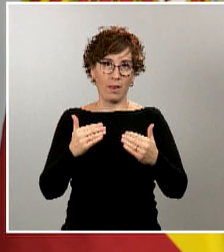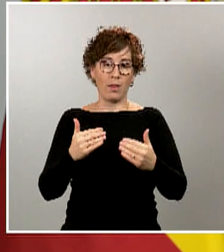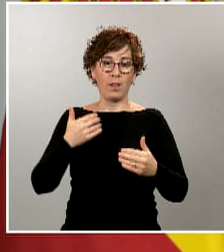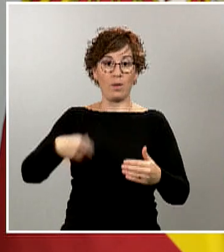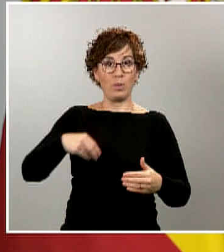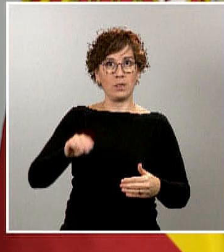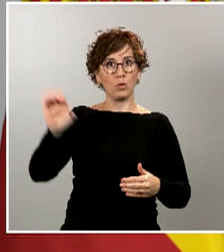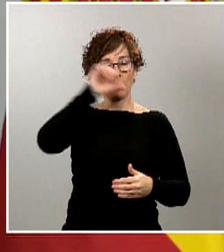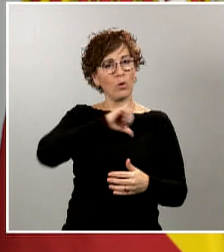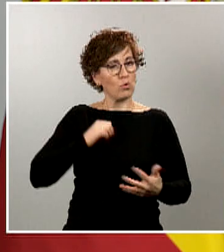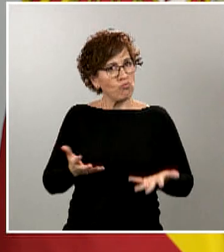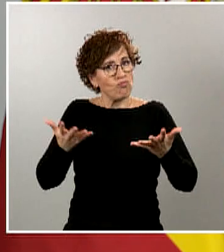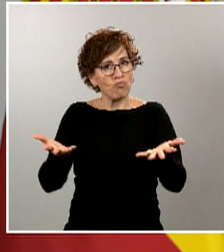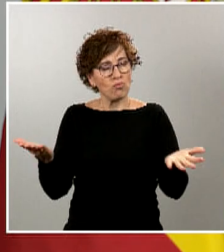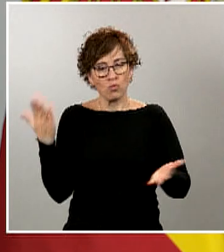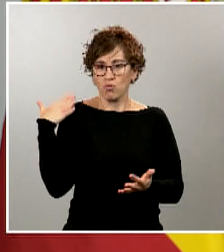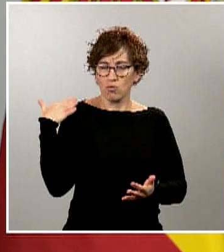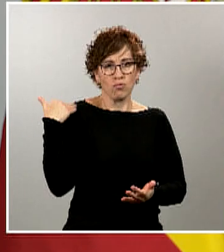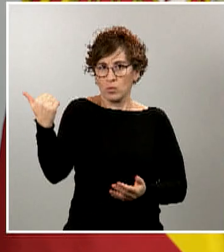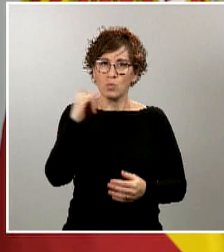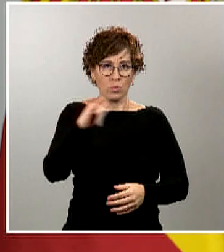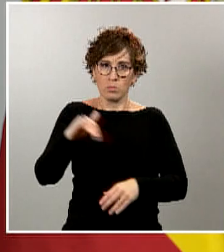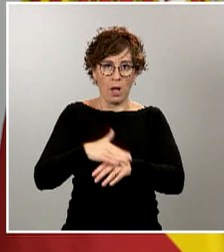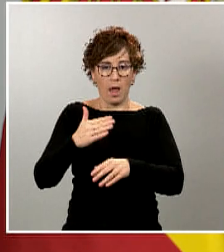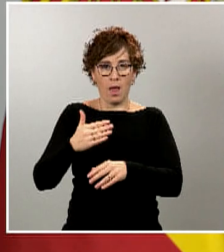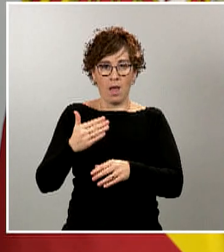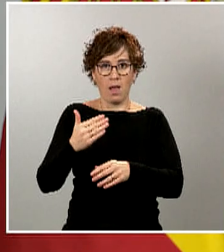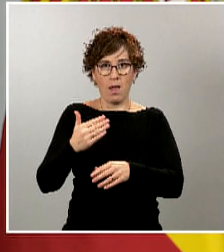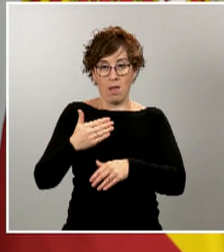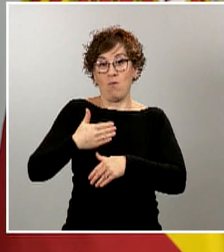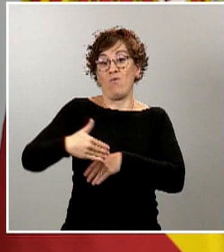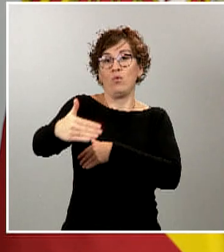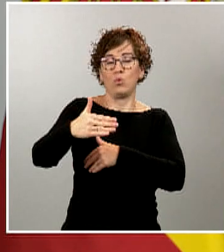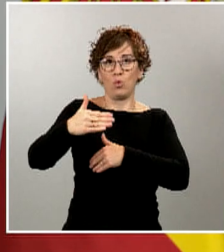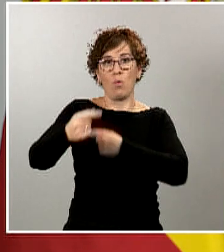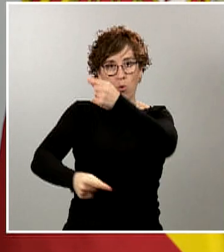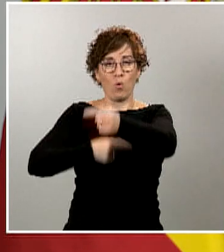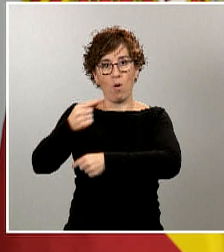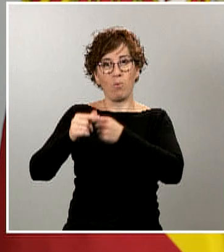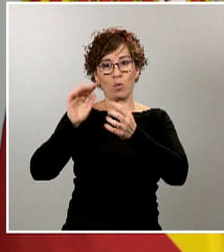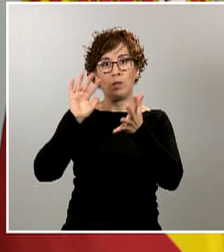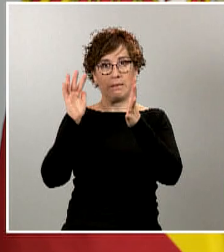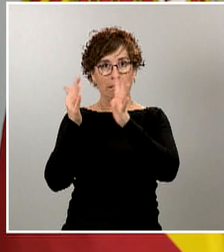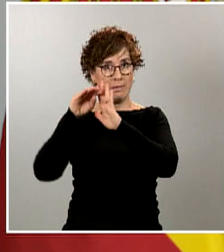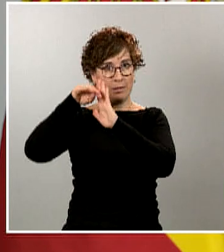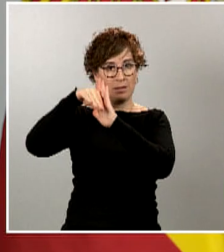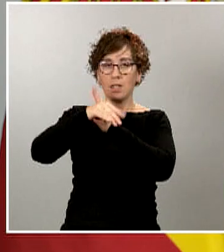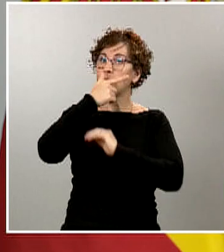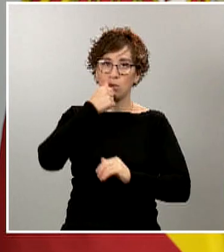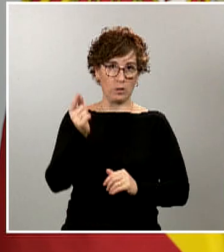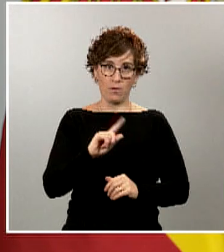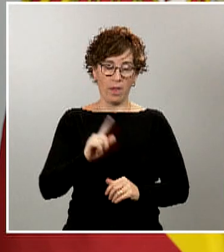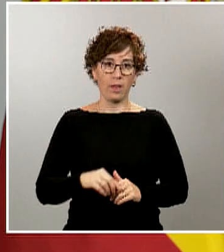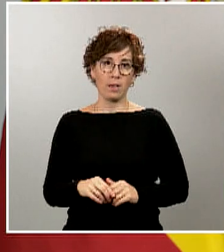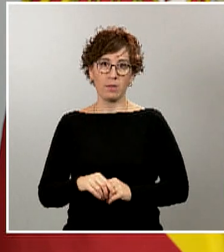de decir que se cuente con ellos para el futuro desescalamiento, que no será fácil, insisto, que será lento, pero en el